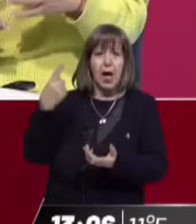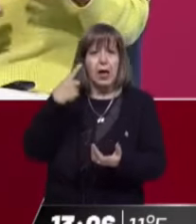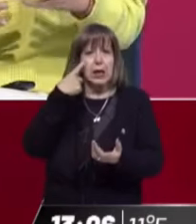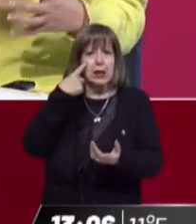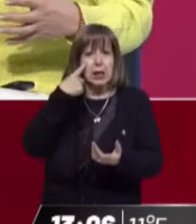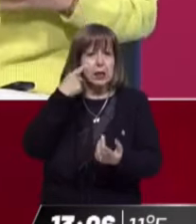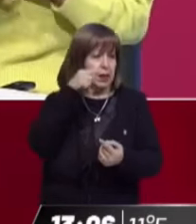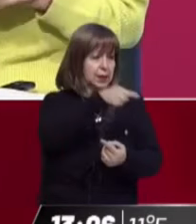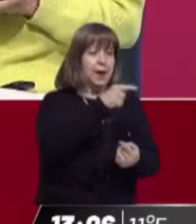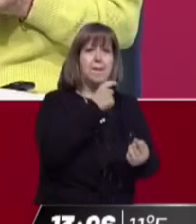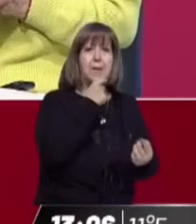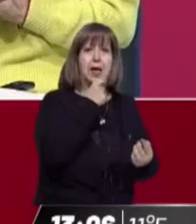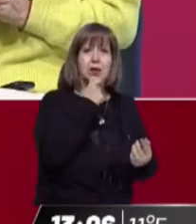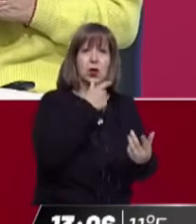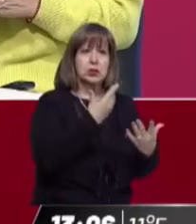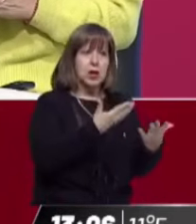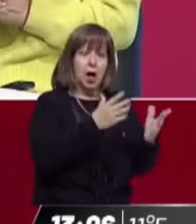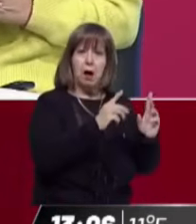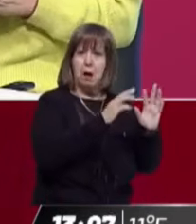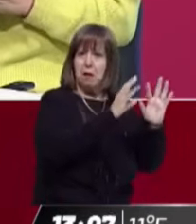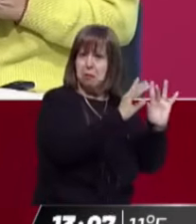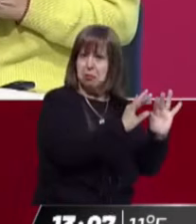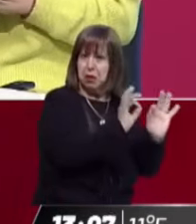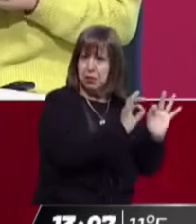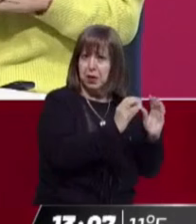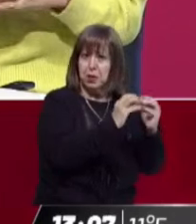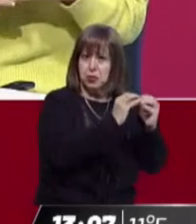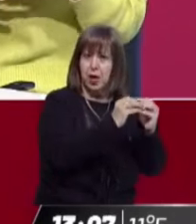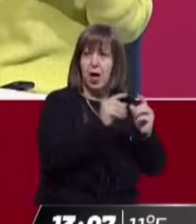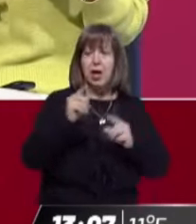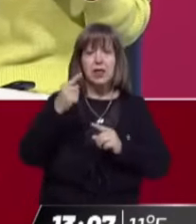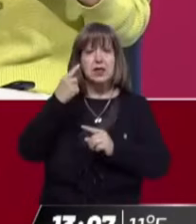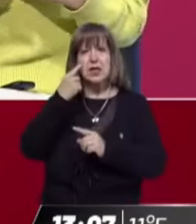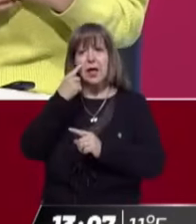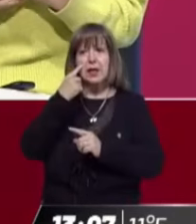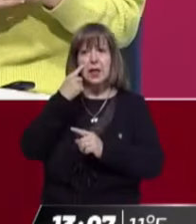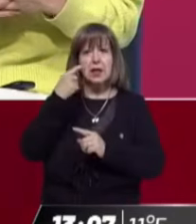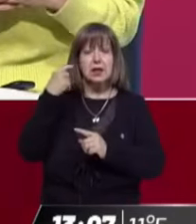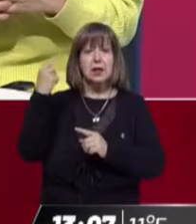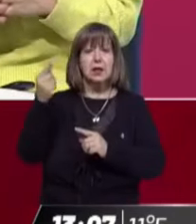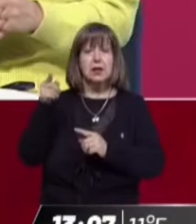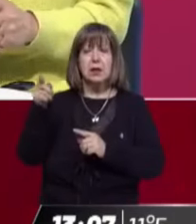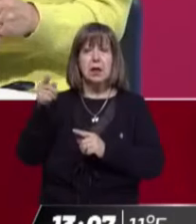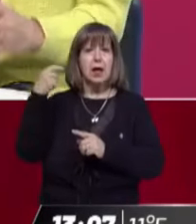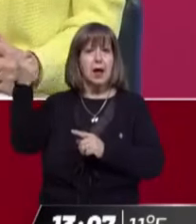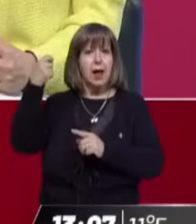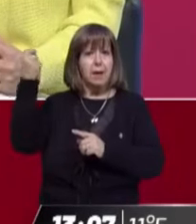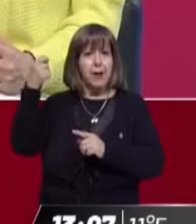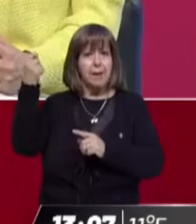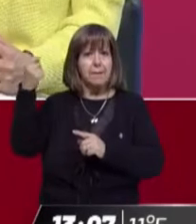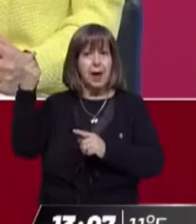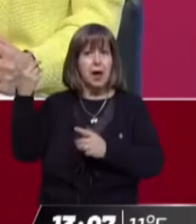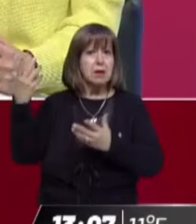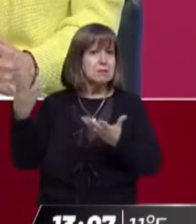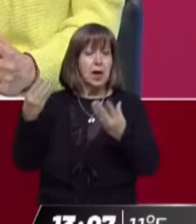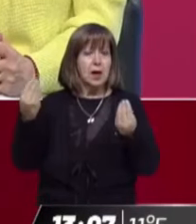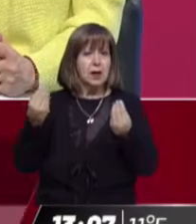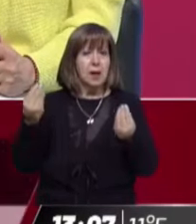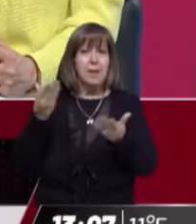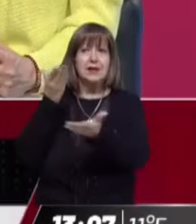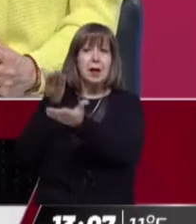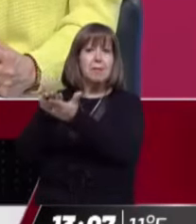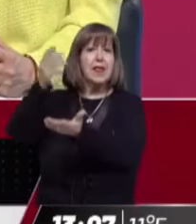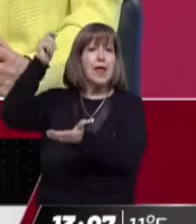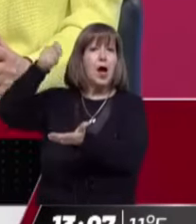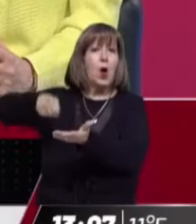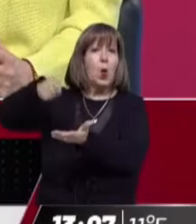de Mendoza, vuelve a la carga entonces y le pide con un nuevo pedido ante la Corte. Las aguas del río Atuel